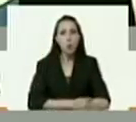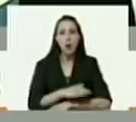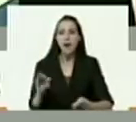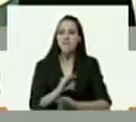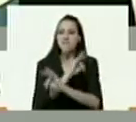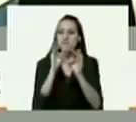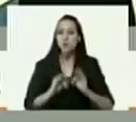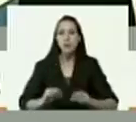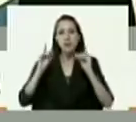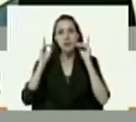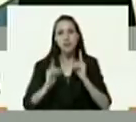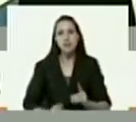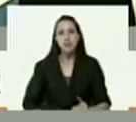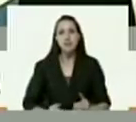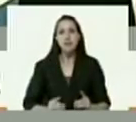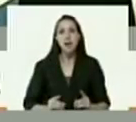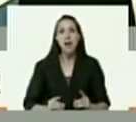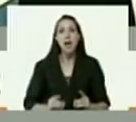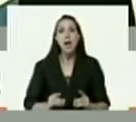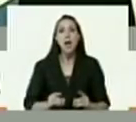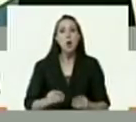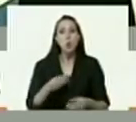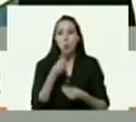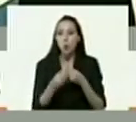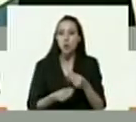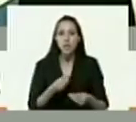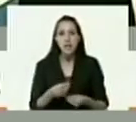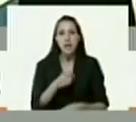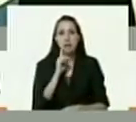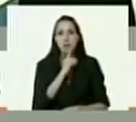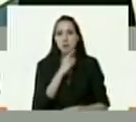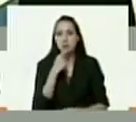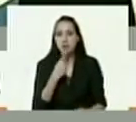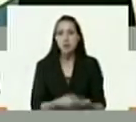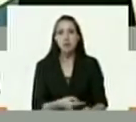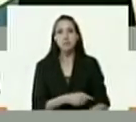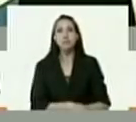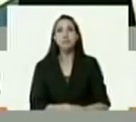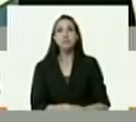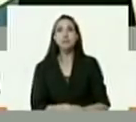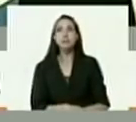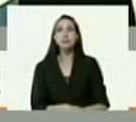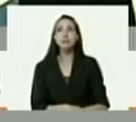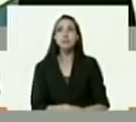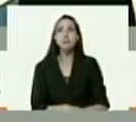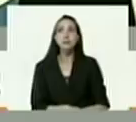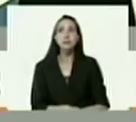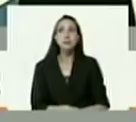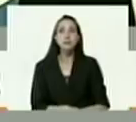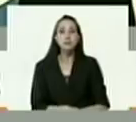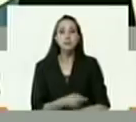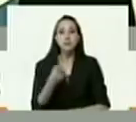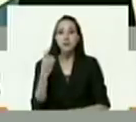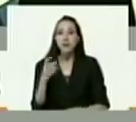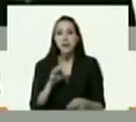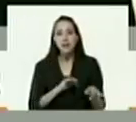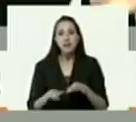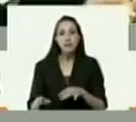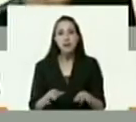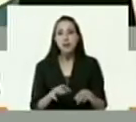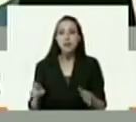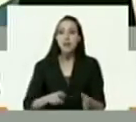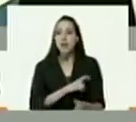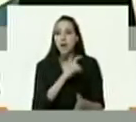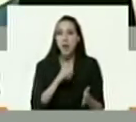coercitivas unilaterales, las sanciones, como quieran llamarlo. Creo que falta que tanto la Secretaría General como